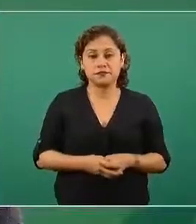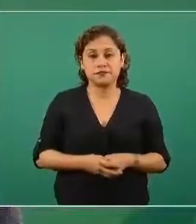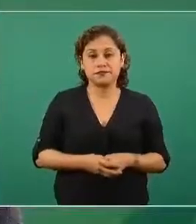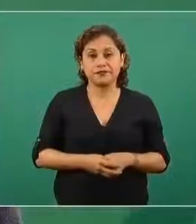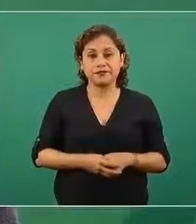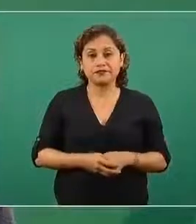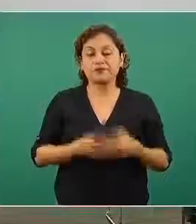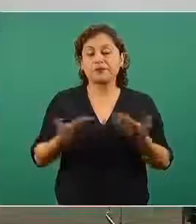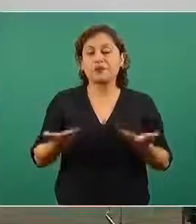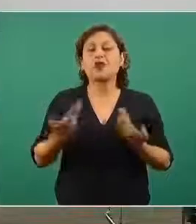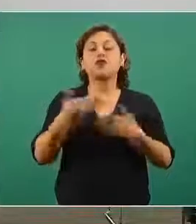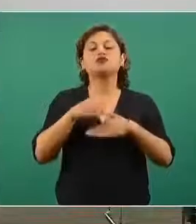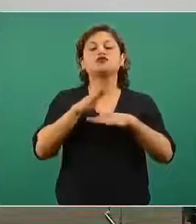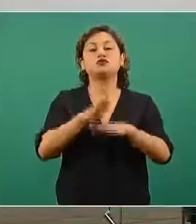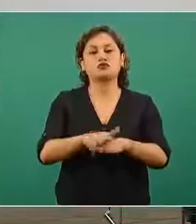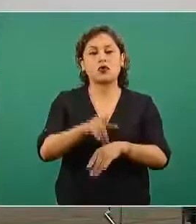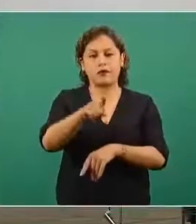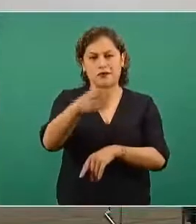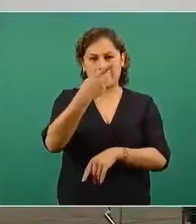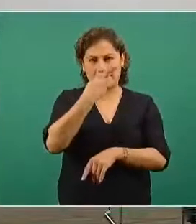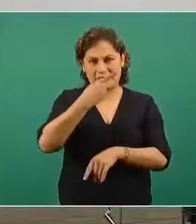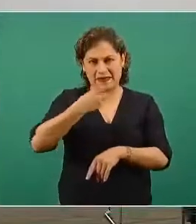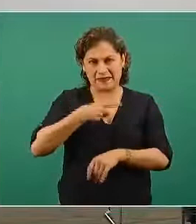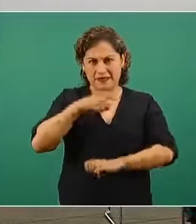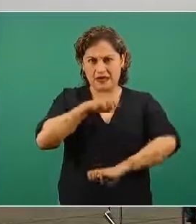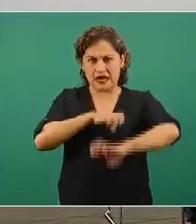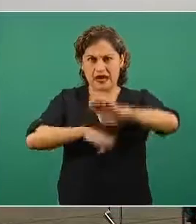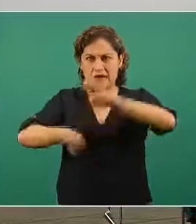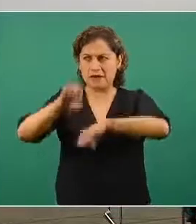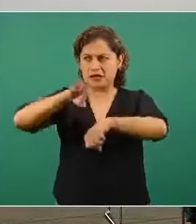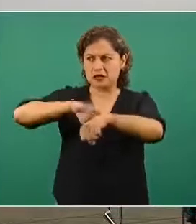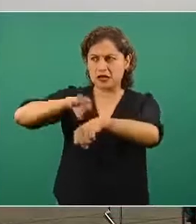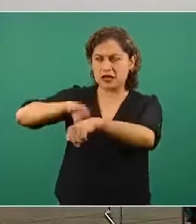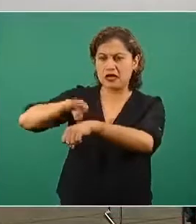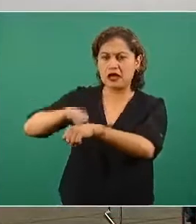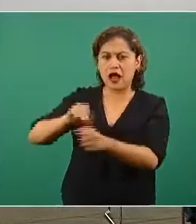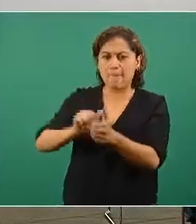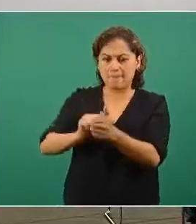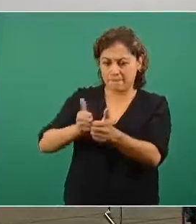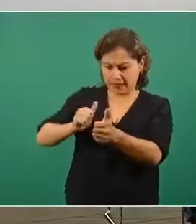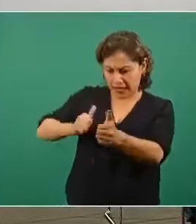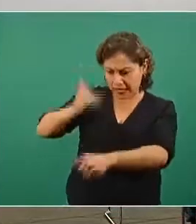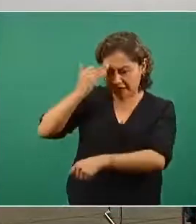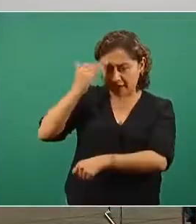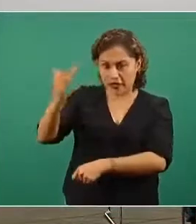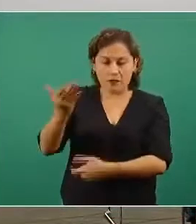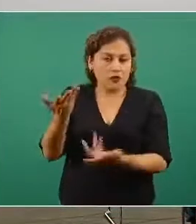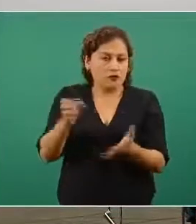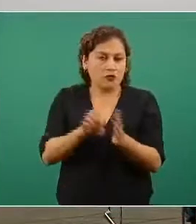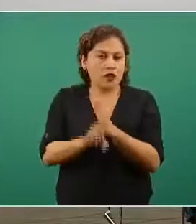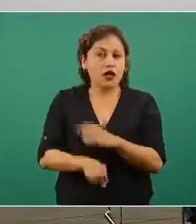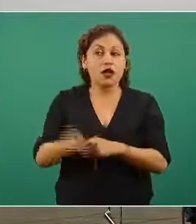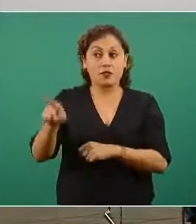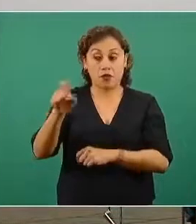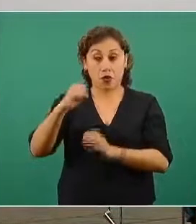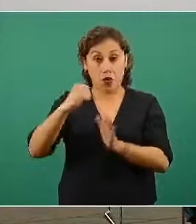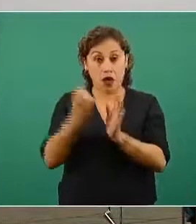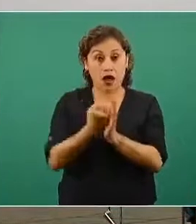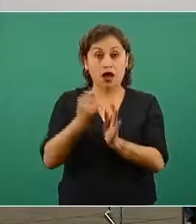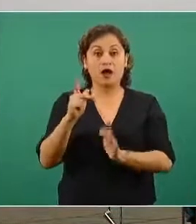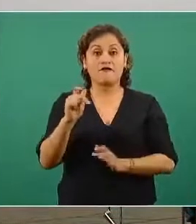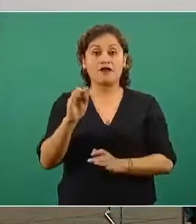sobre estos retrasos que han tenido las farmacéuticas para desarrollar la vacuna, Pfizer ya dijo que va atrasado, ¿no? A saber